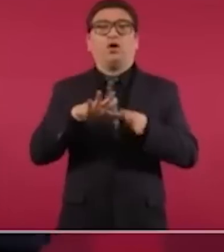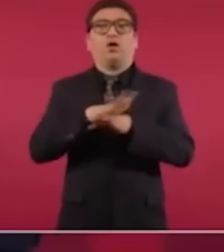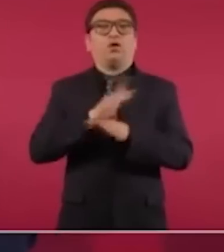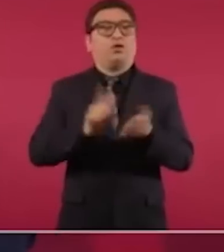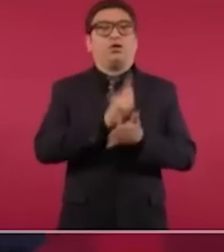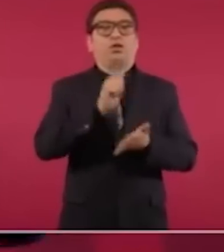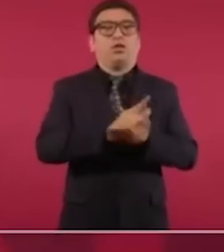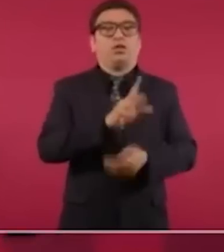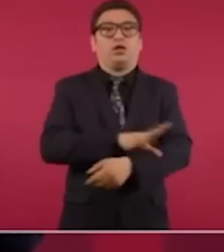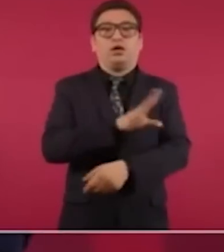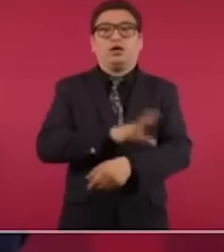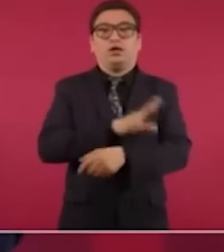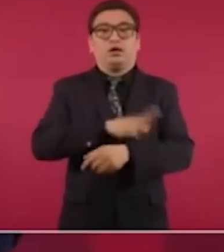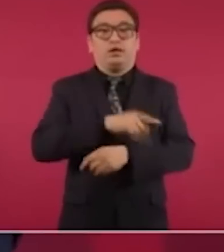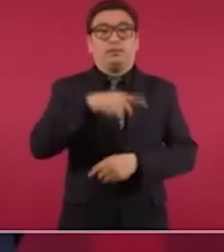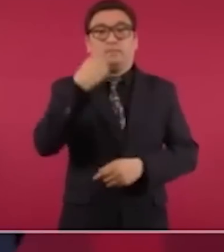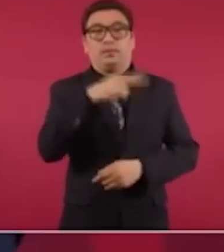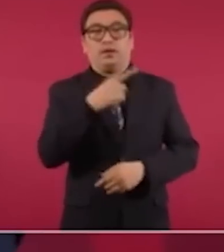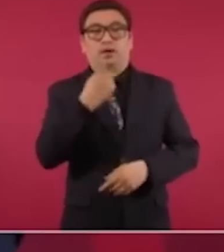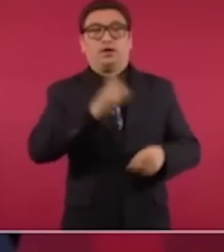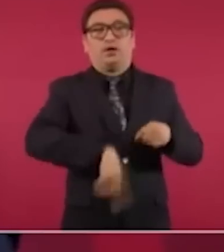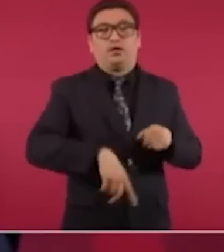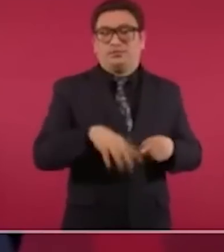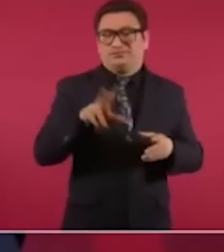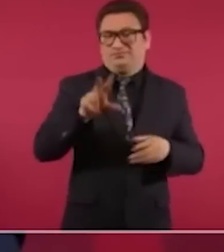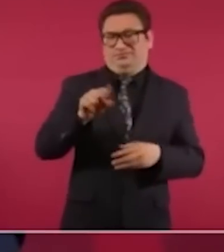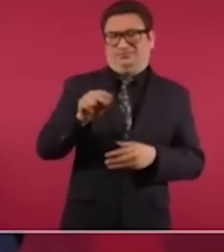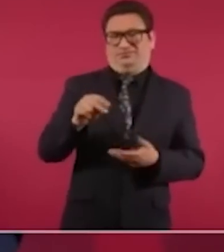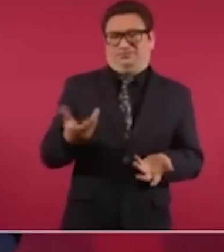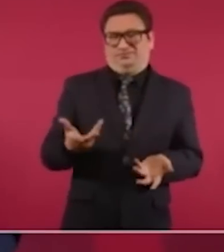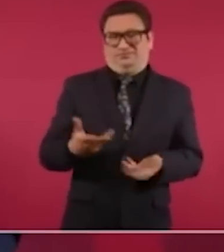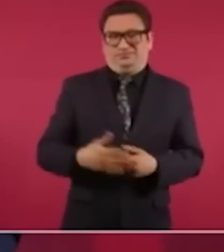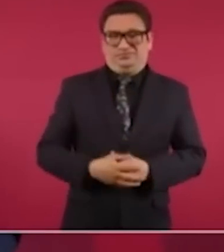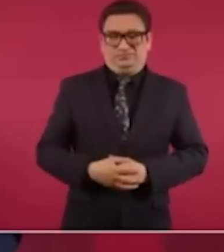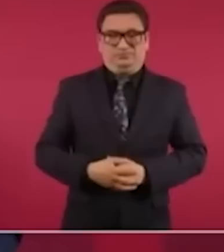ley eléctrica de México no